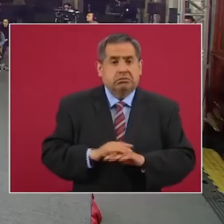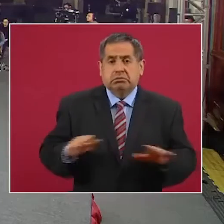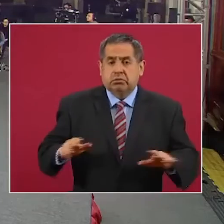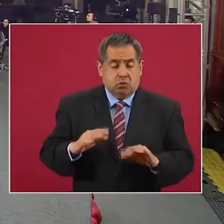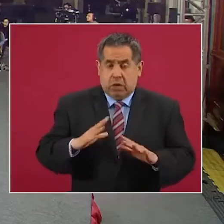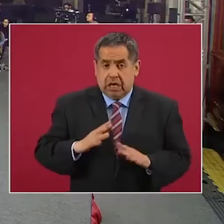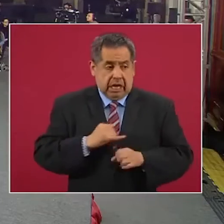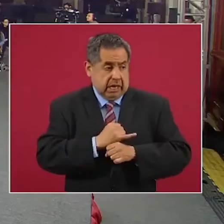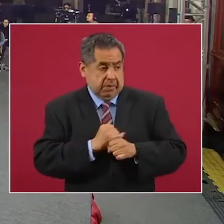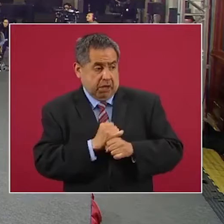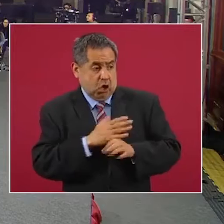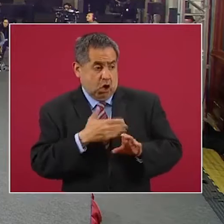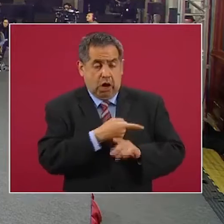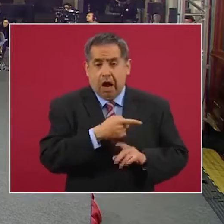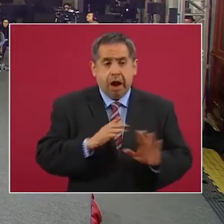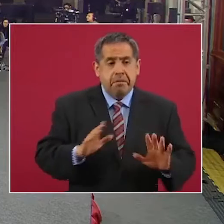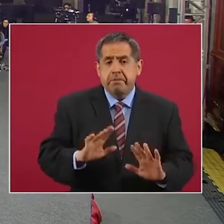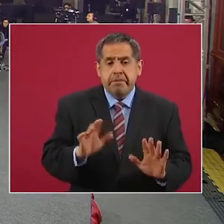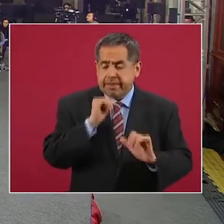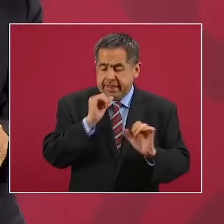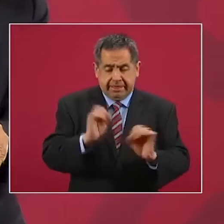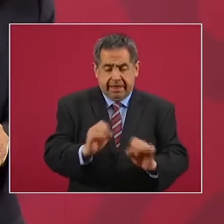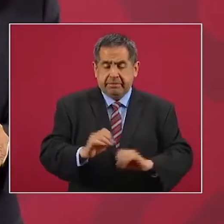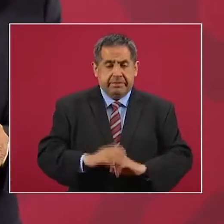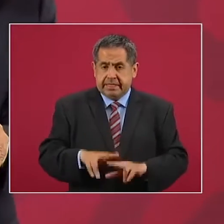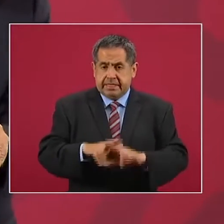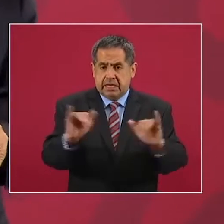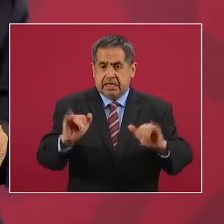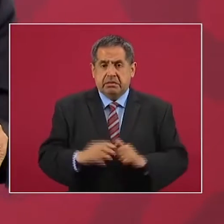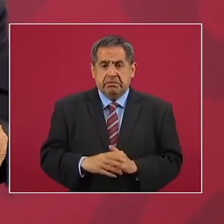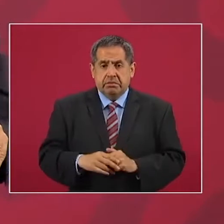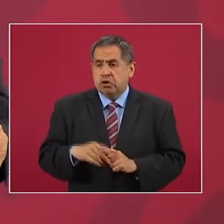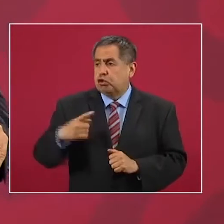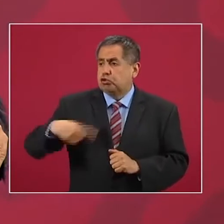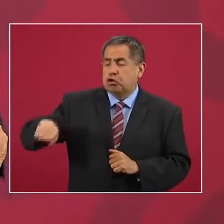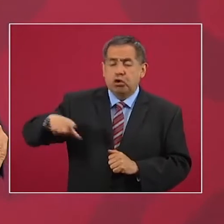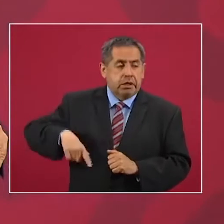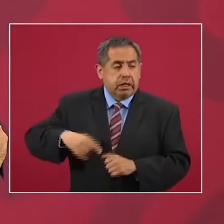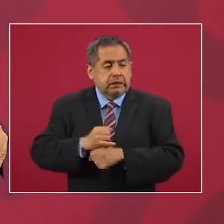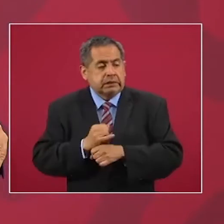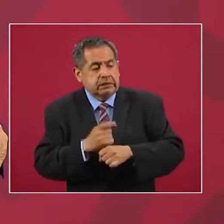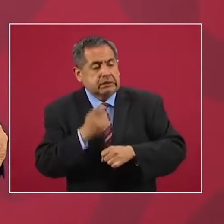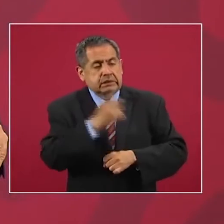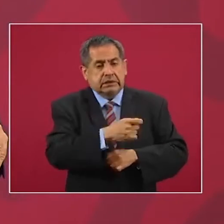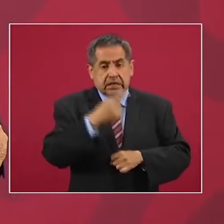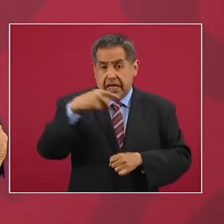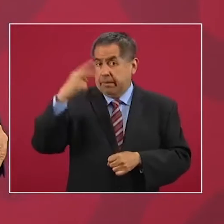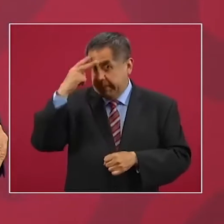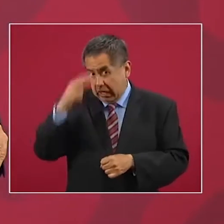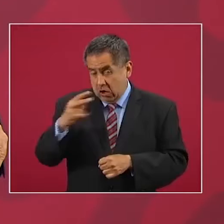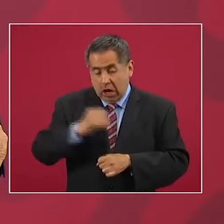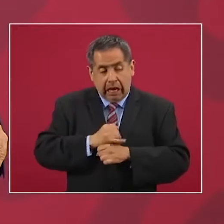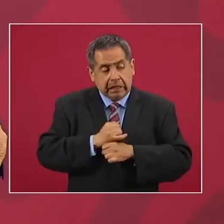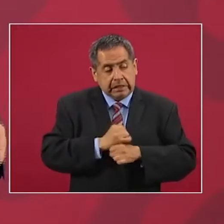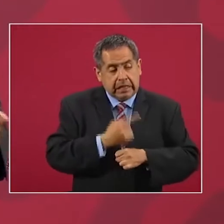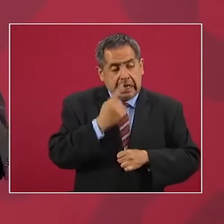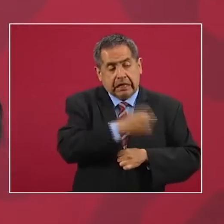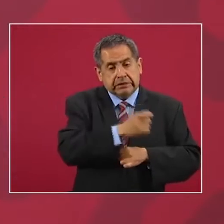existe ninguna investigación en mexico